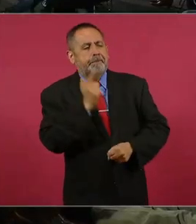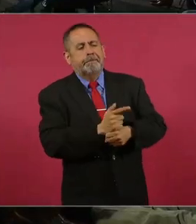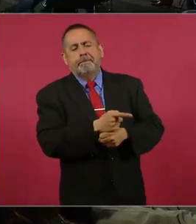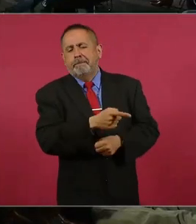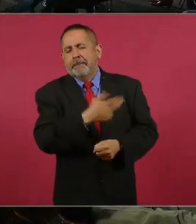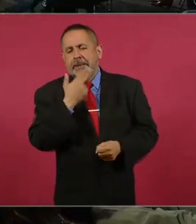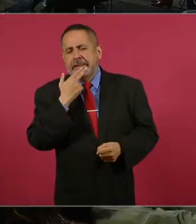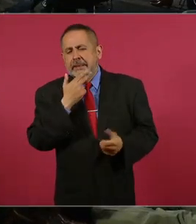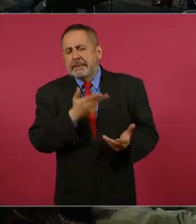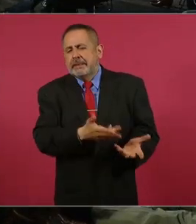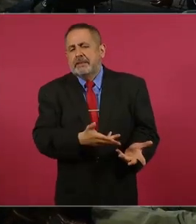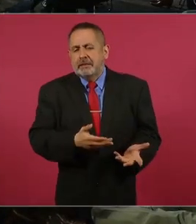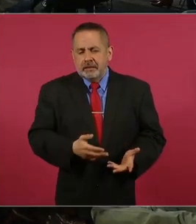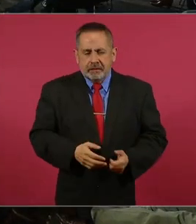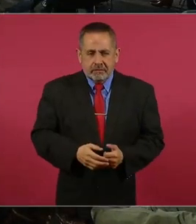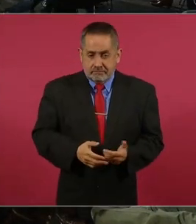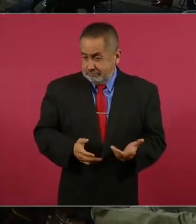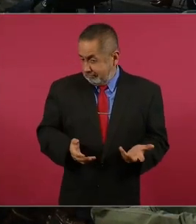Pero,